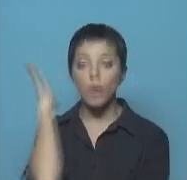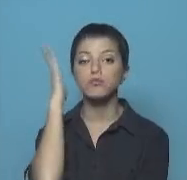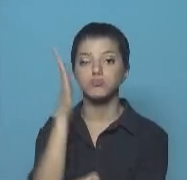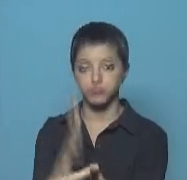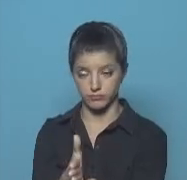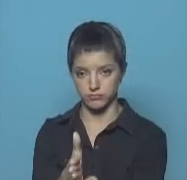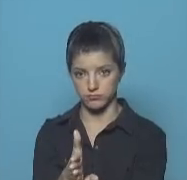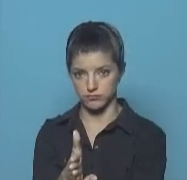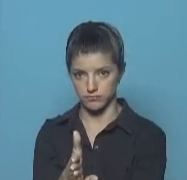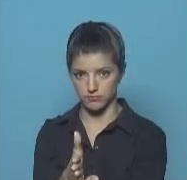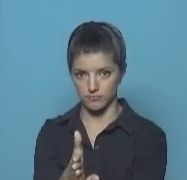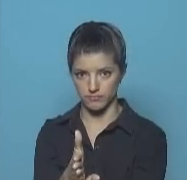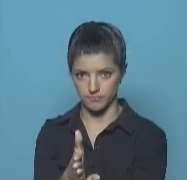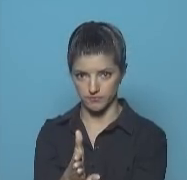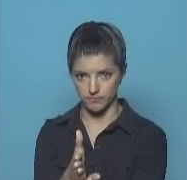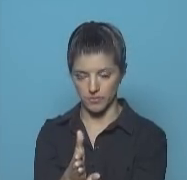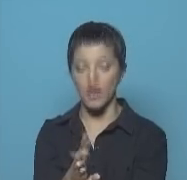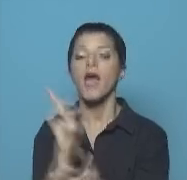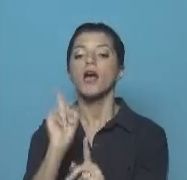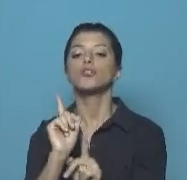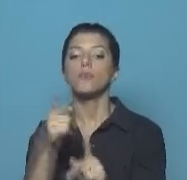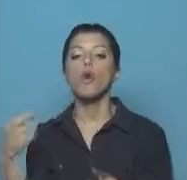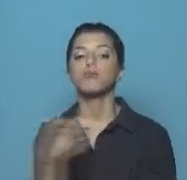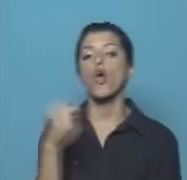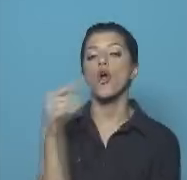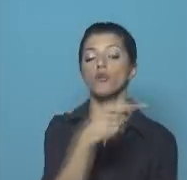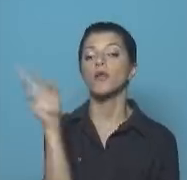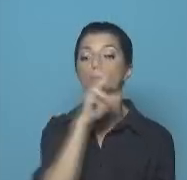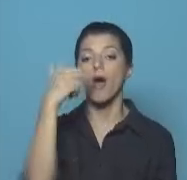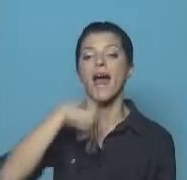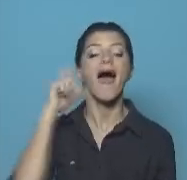concurso material entre sí, cometidos en perjuicio de Ángeles Rauso.